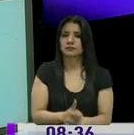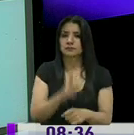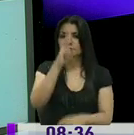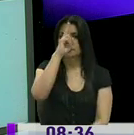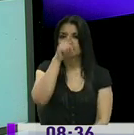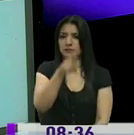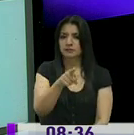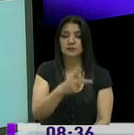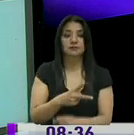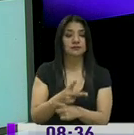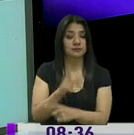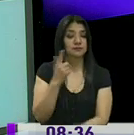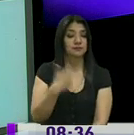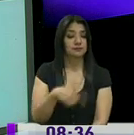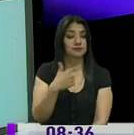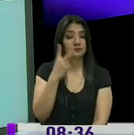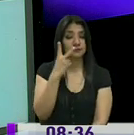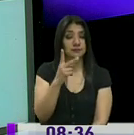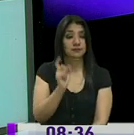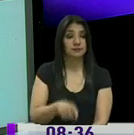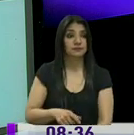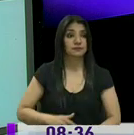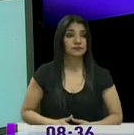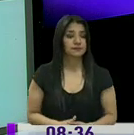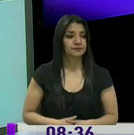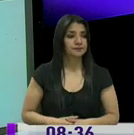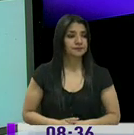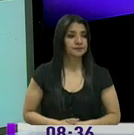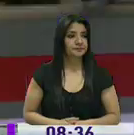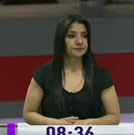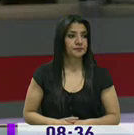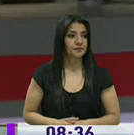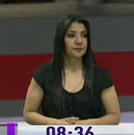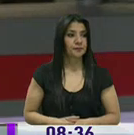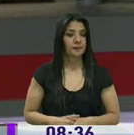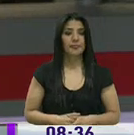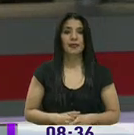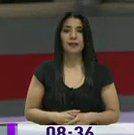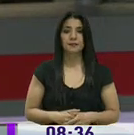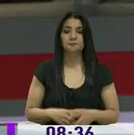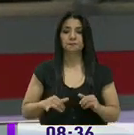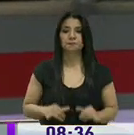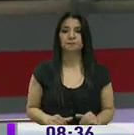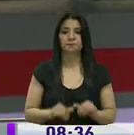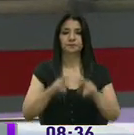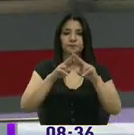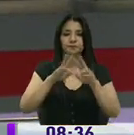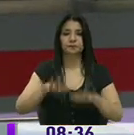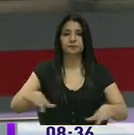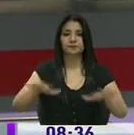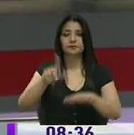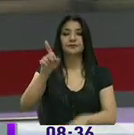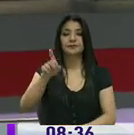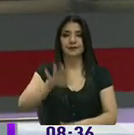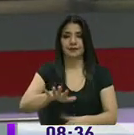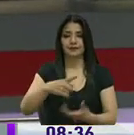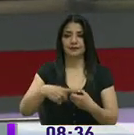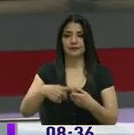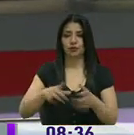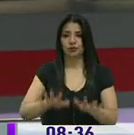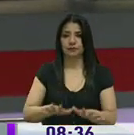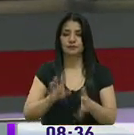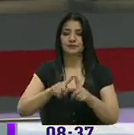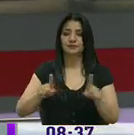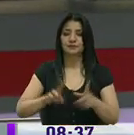siempre están vigilando qué hacemos a la querida seguimos revisando las necesidades que tienen nuestros amigos hay